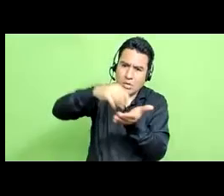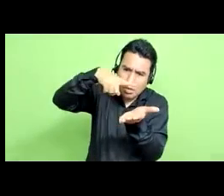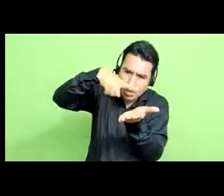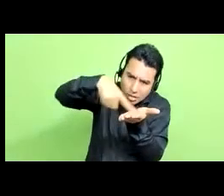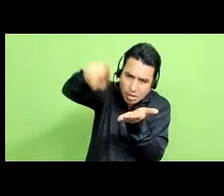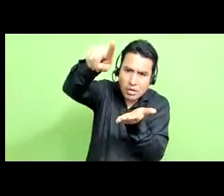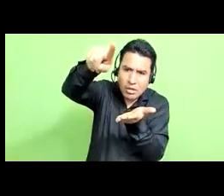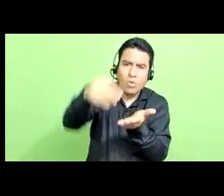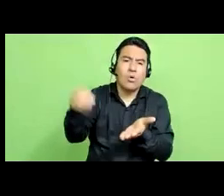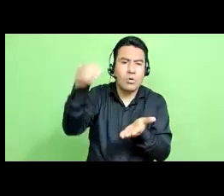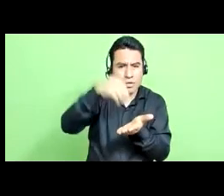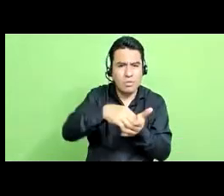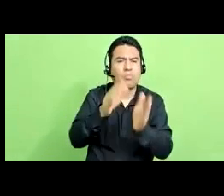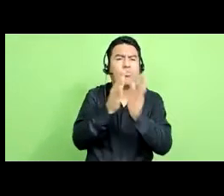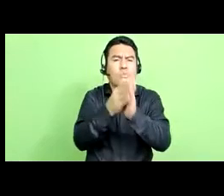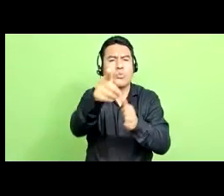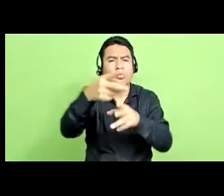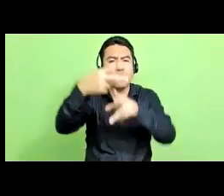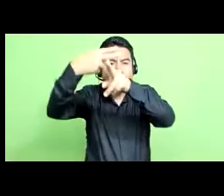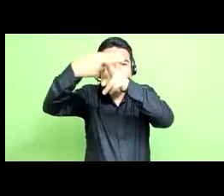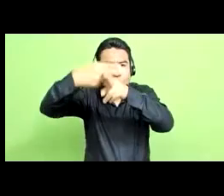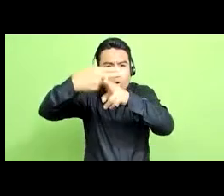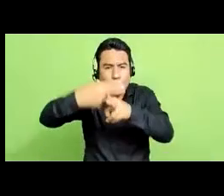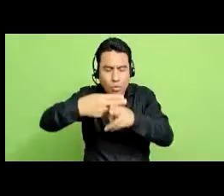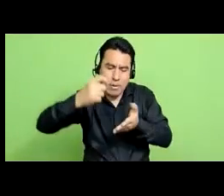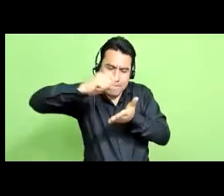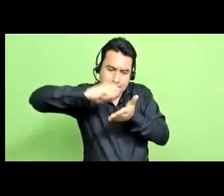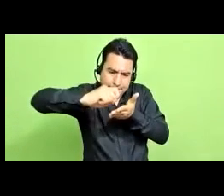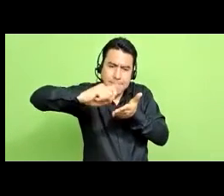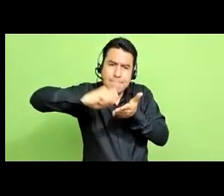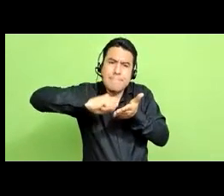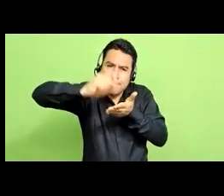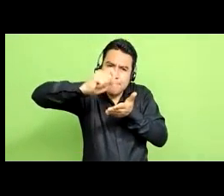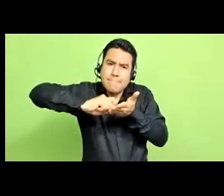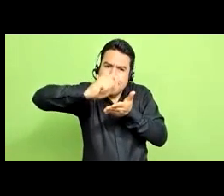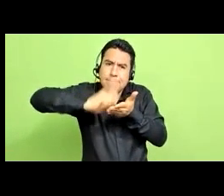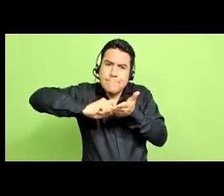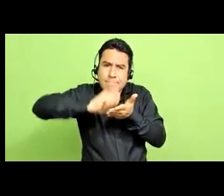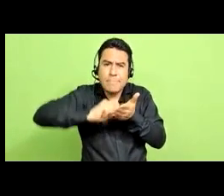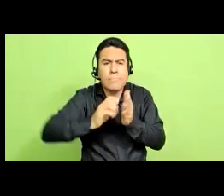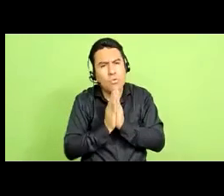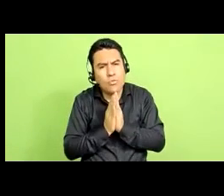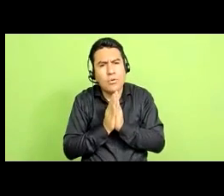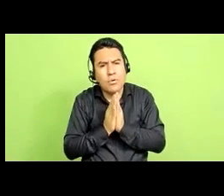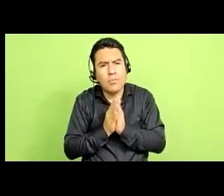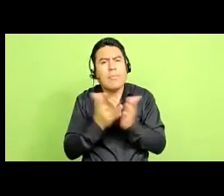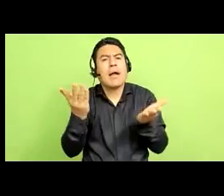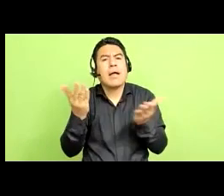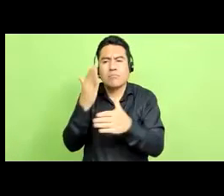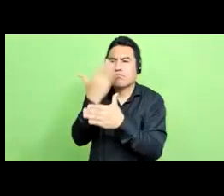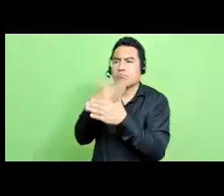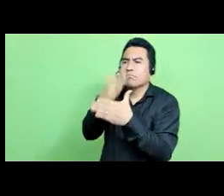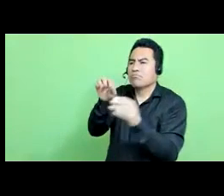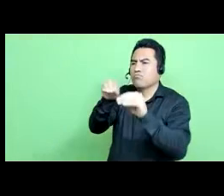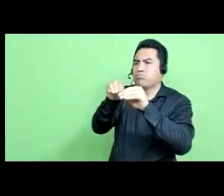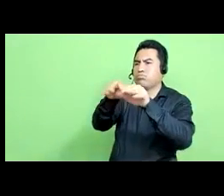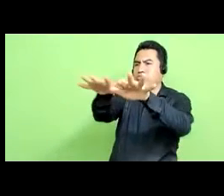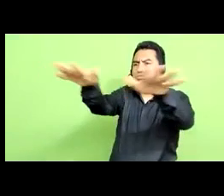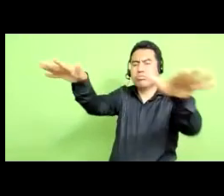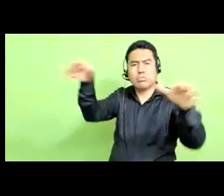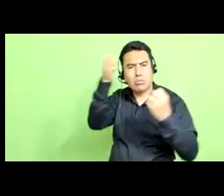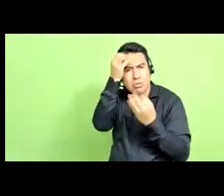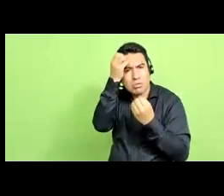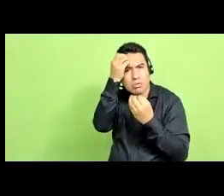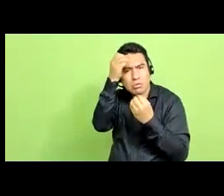mamani está compartiendo la asistencia entonces cómo podemos difundir este tema de las sesiones informativas no